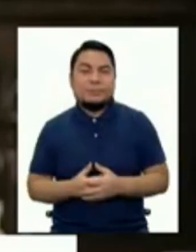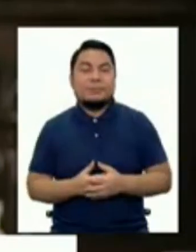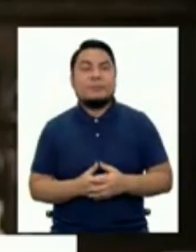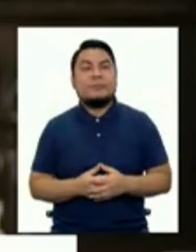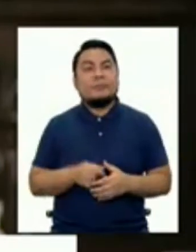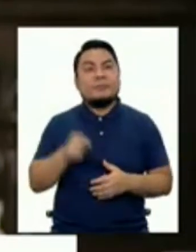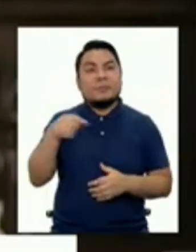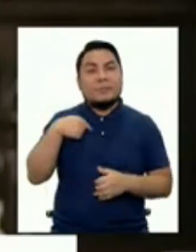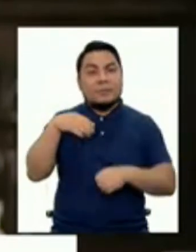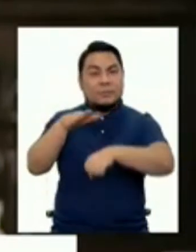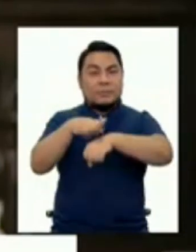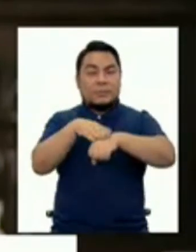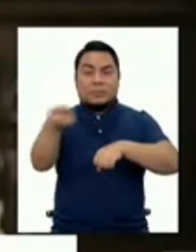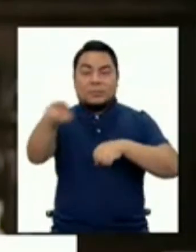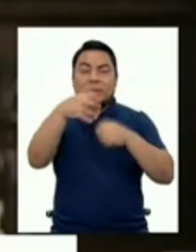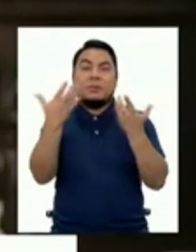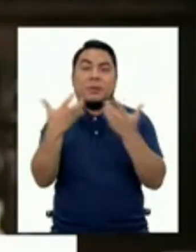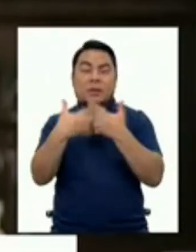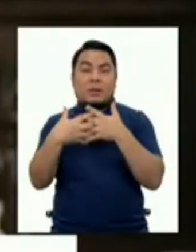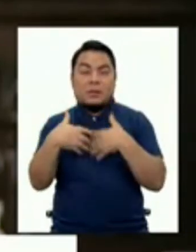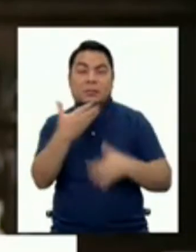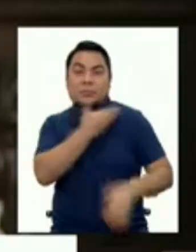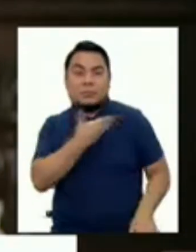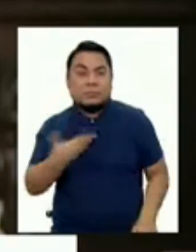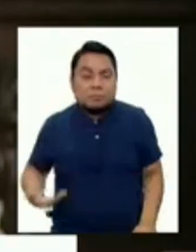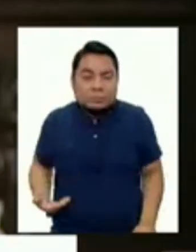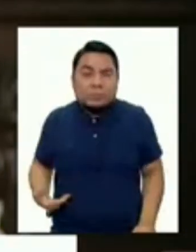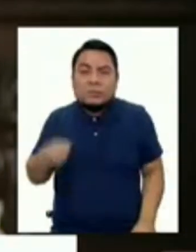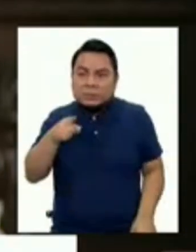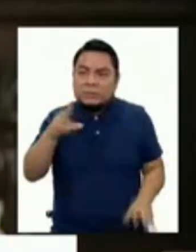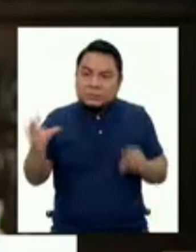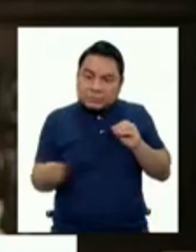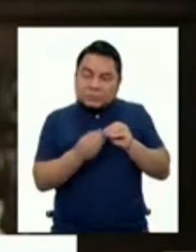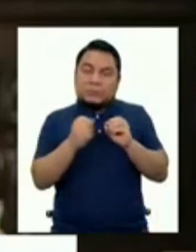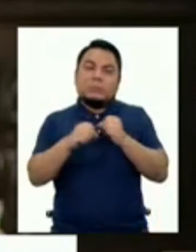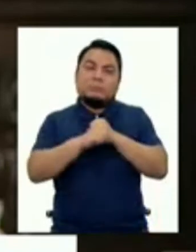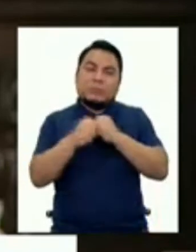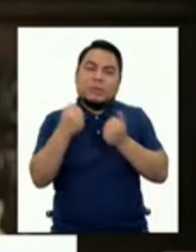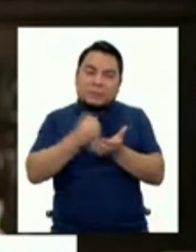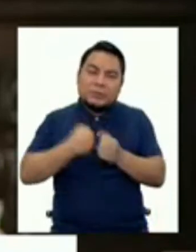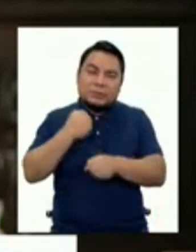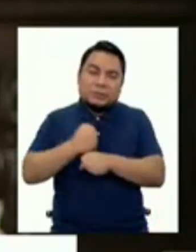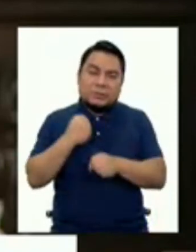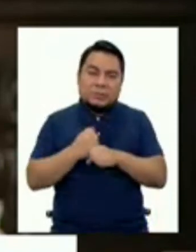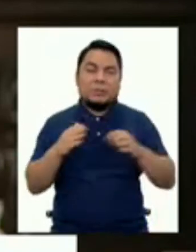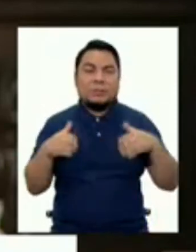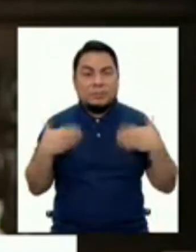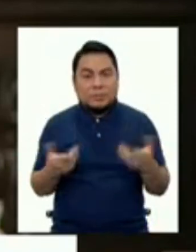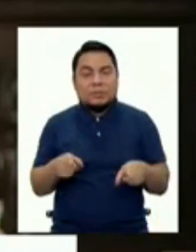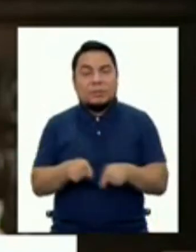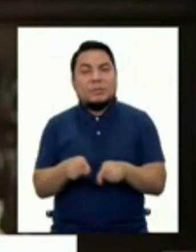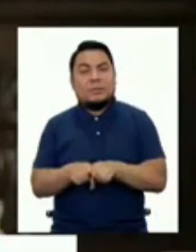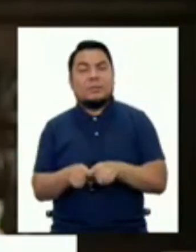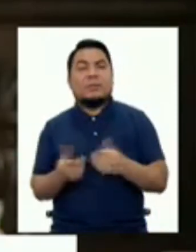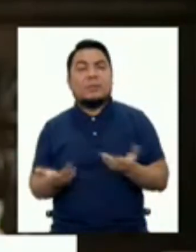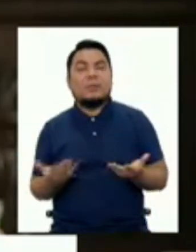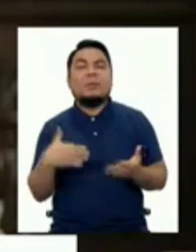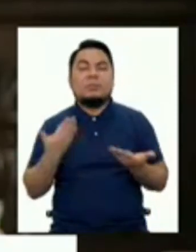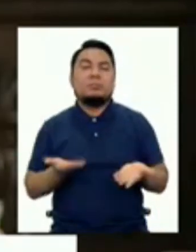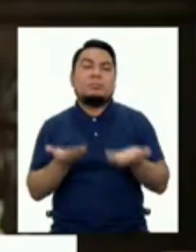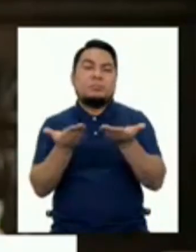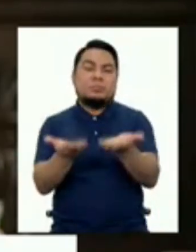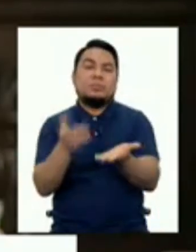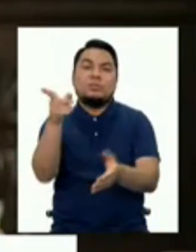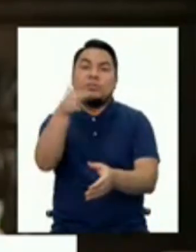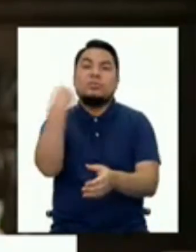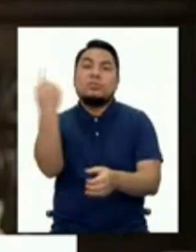aquí va mi exhortación a las entidades públicas a sumarse en esta campaña, en este esfuerzo de poder también disponer que